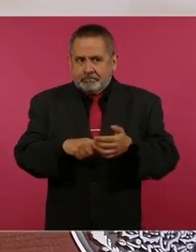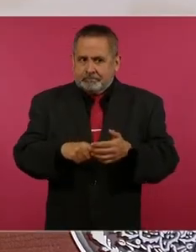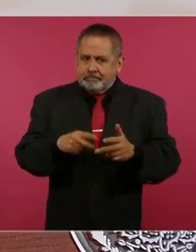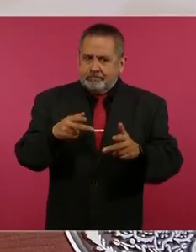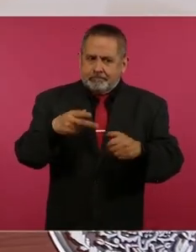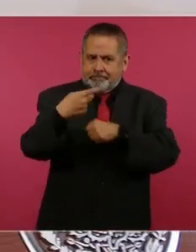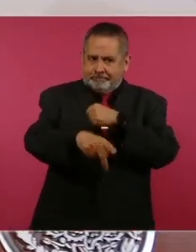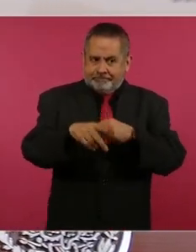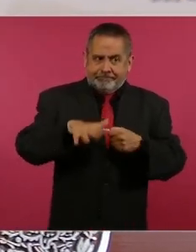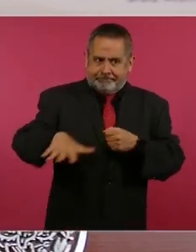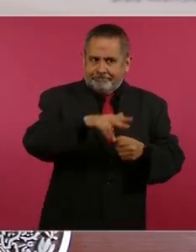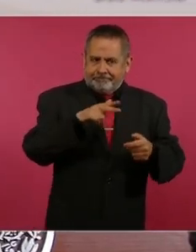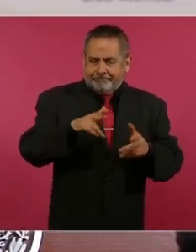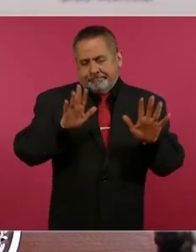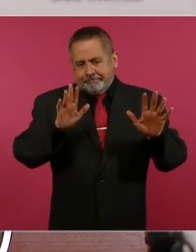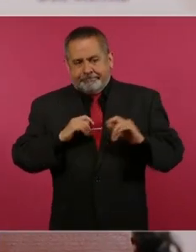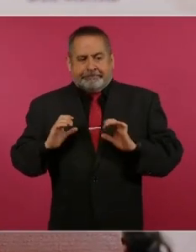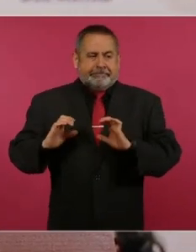así?